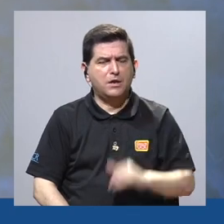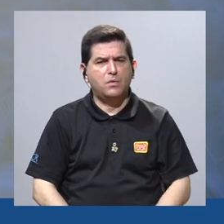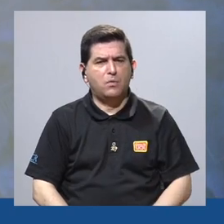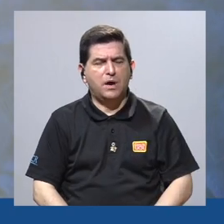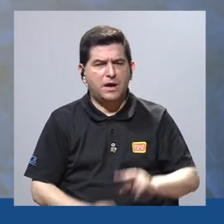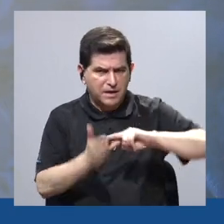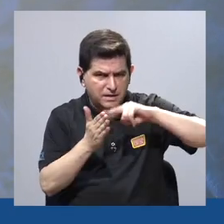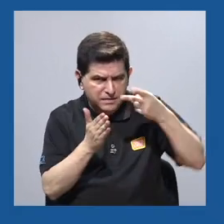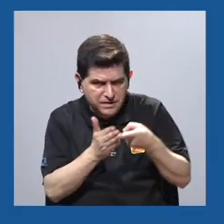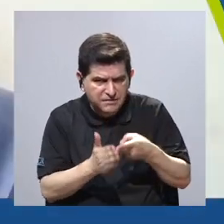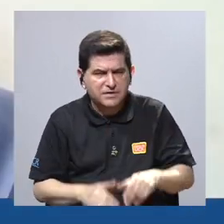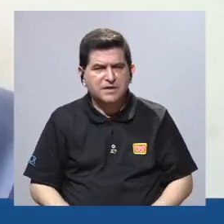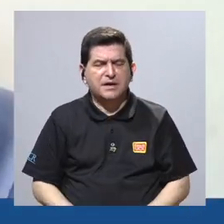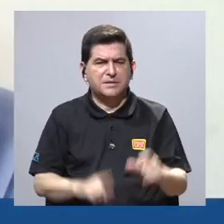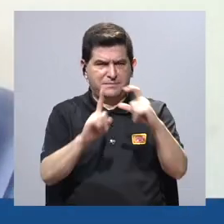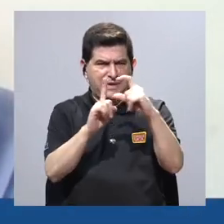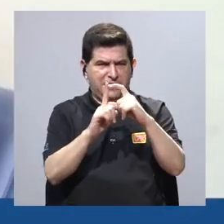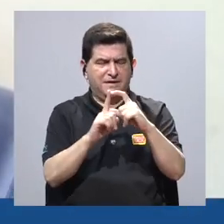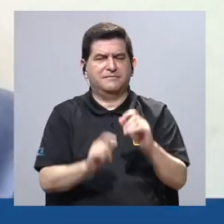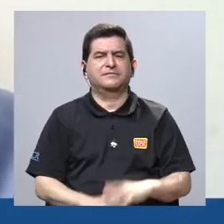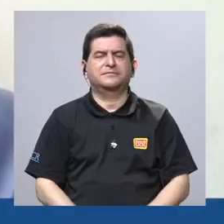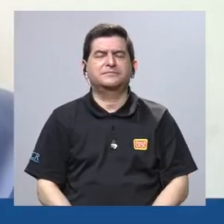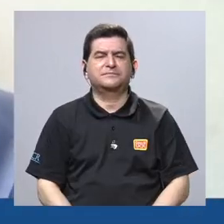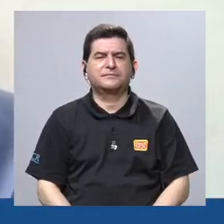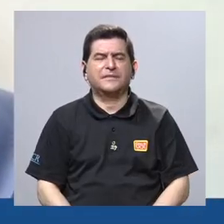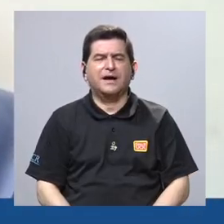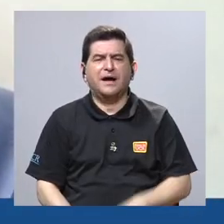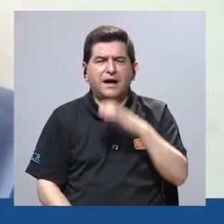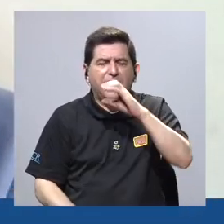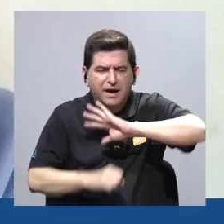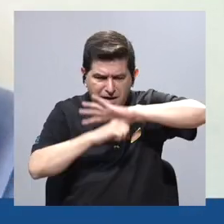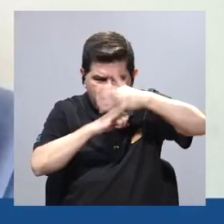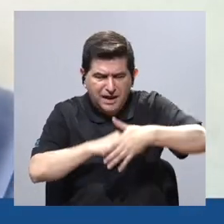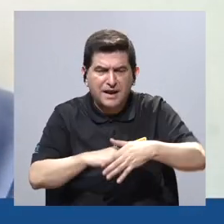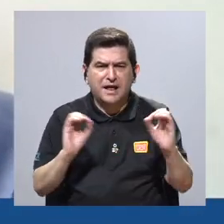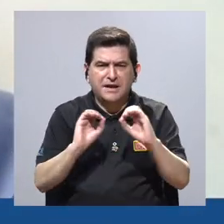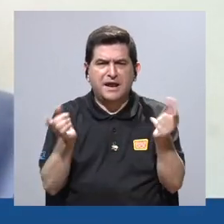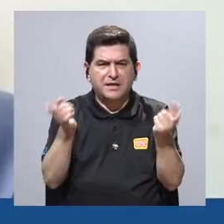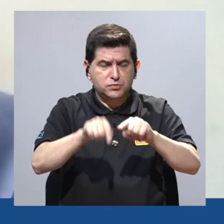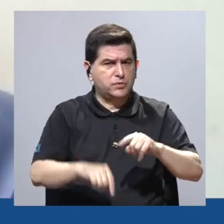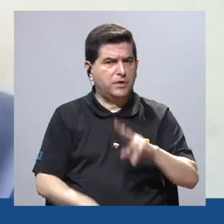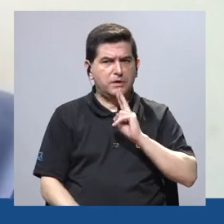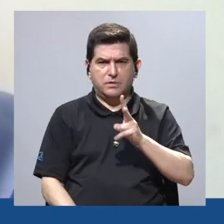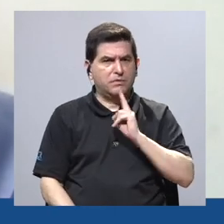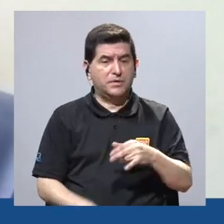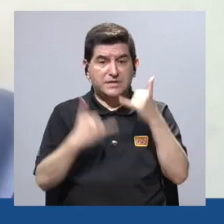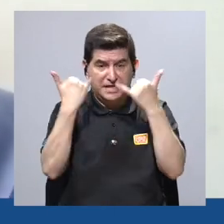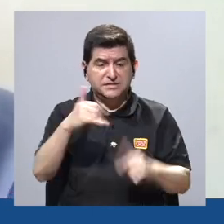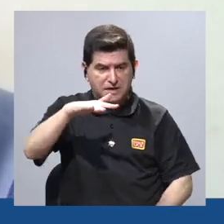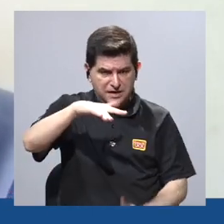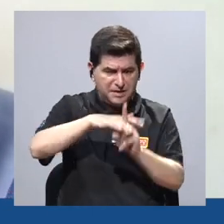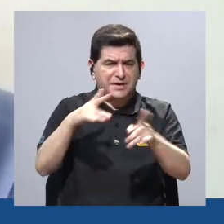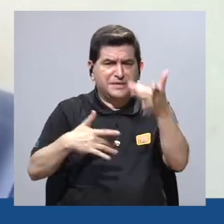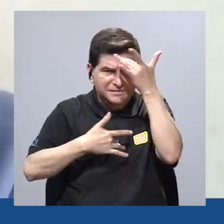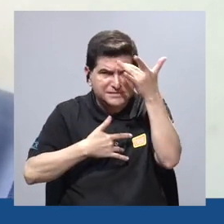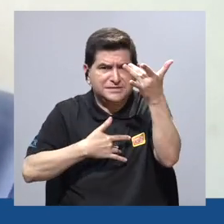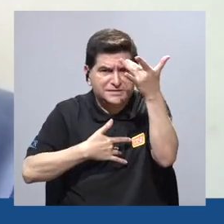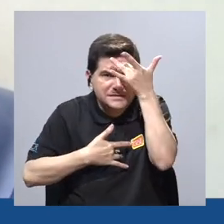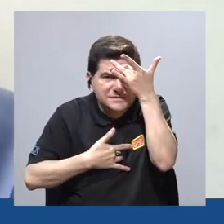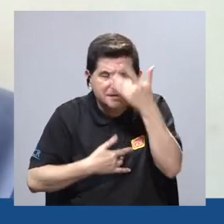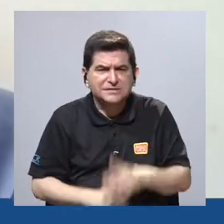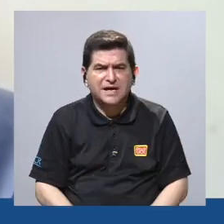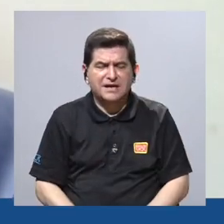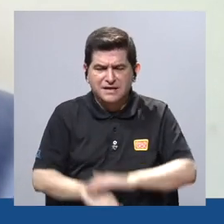la siguiente palabra. Por el calentamiento global y no pasa nada, y no es cierto. Ya han salido patógenos, digamos, del